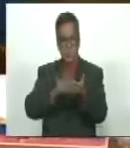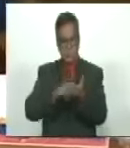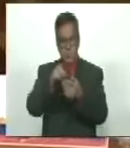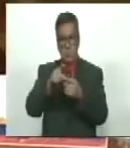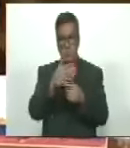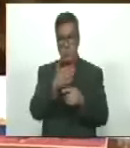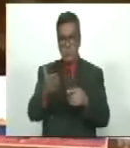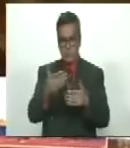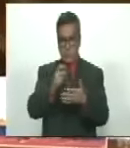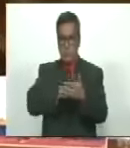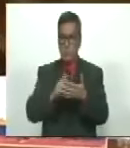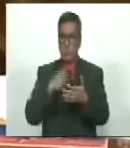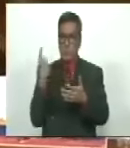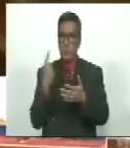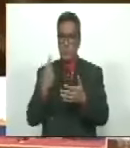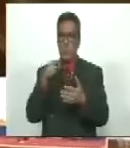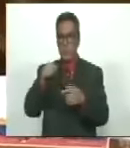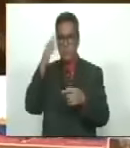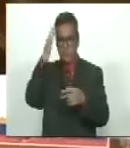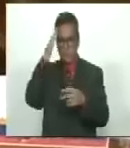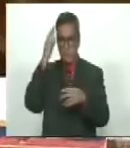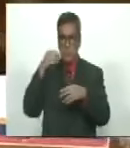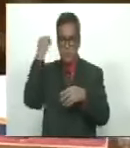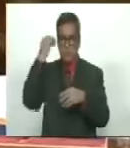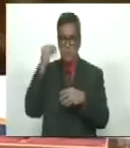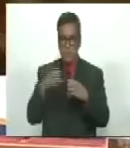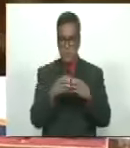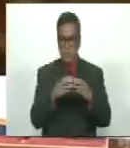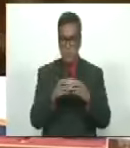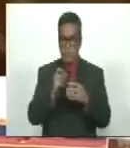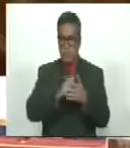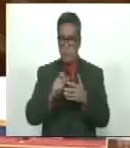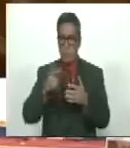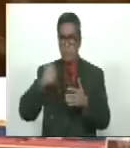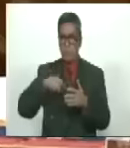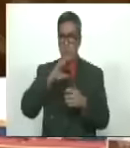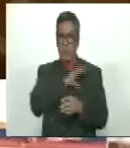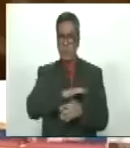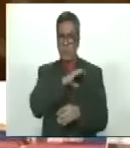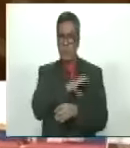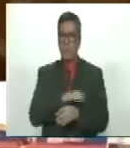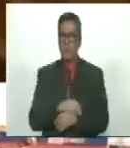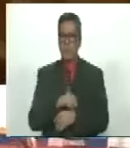sus propuestas individuales van a ser tomadas en consideración por un equipo de relatoría que tiene la comisión,